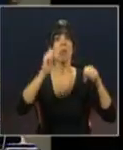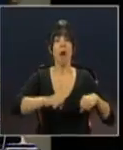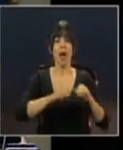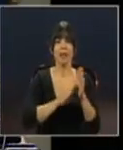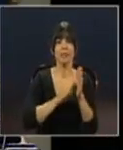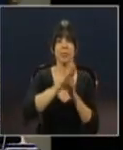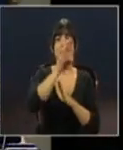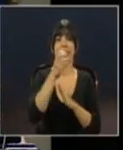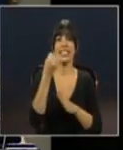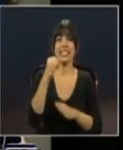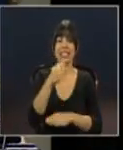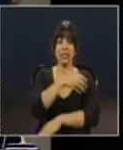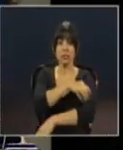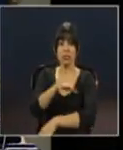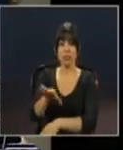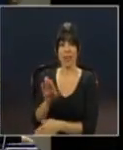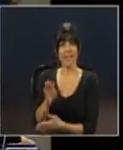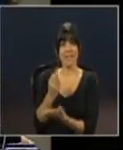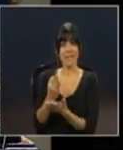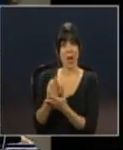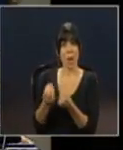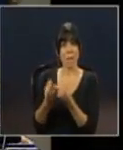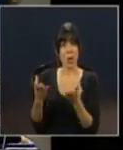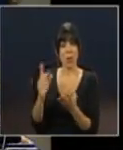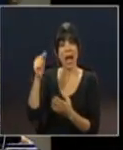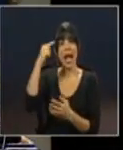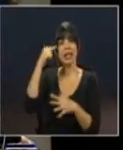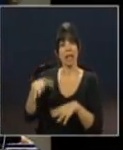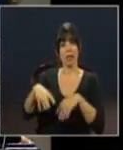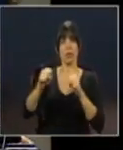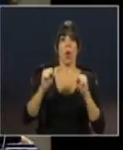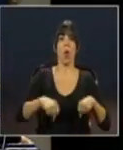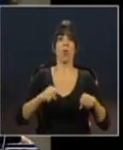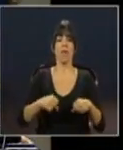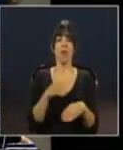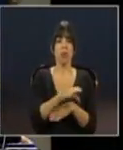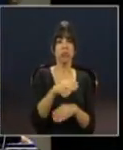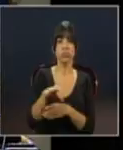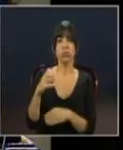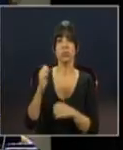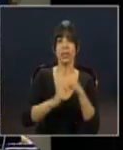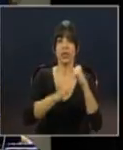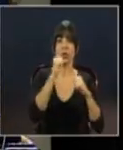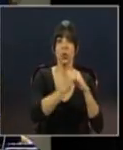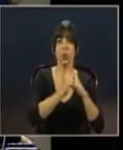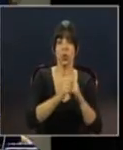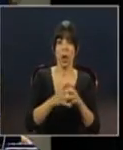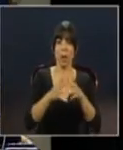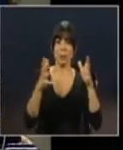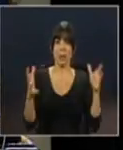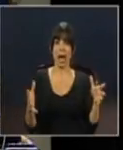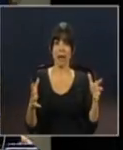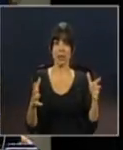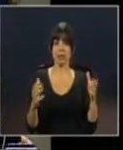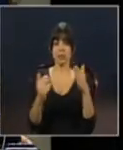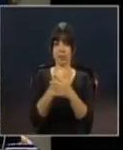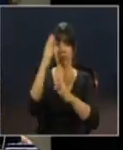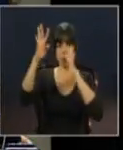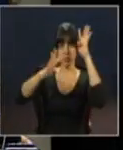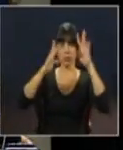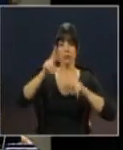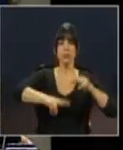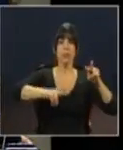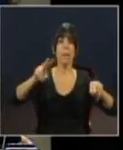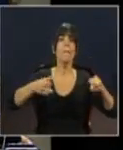si, fortalecida la hacienda pública, el Estado recupera la capacidad de invertir en infraestructuras de escala, en innovación y en